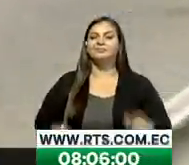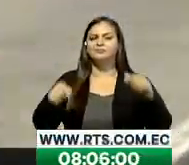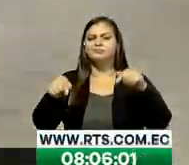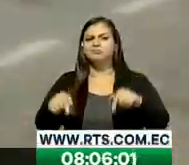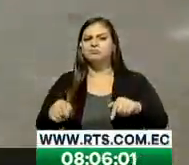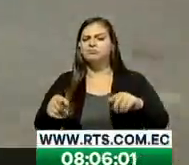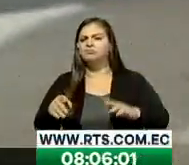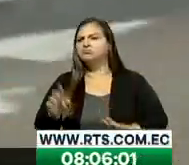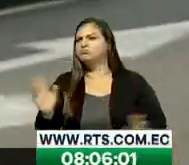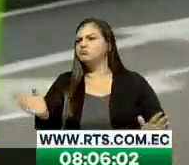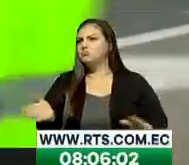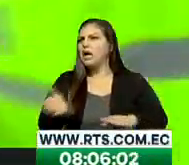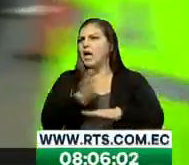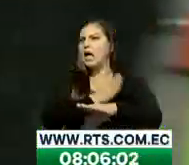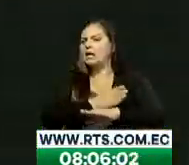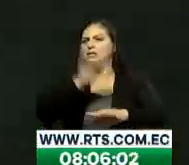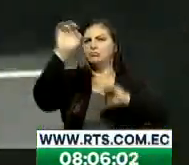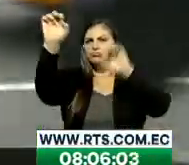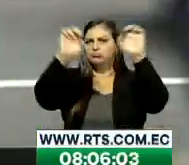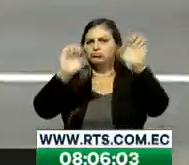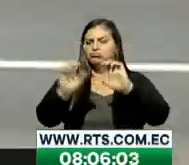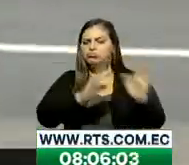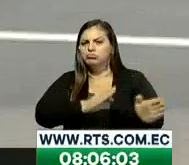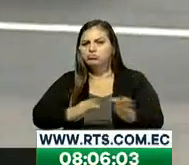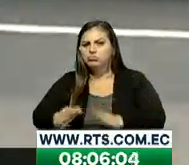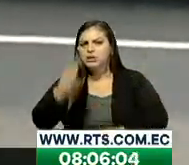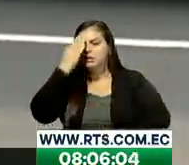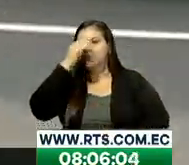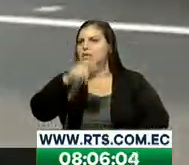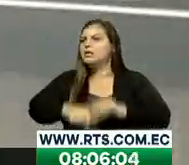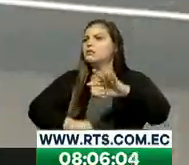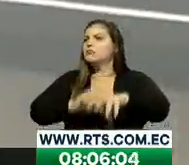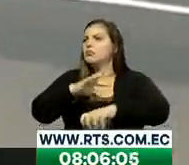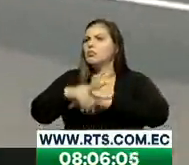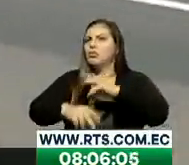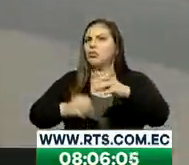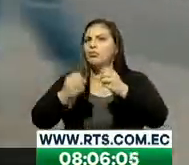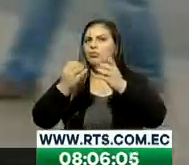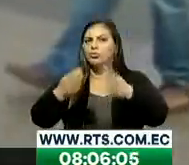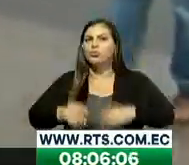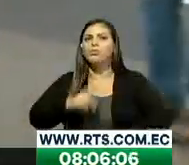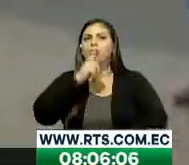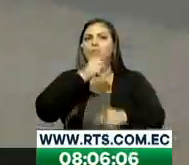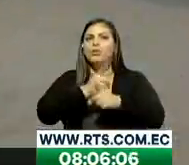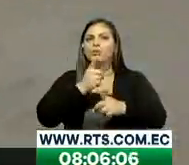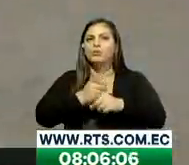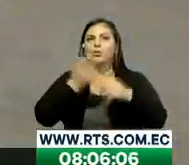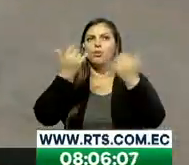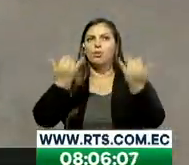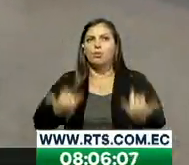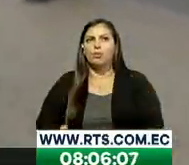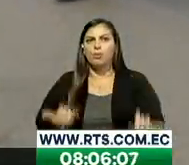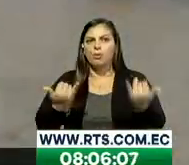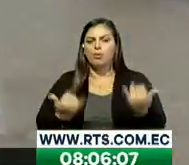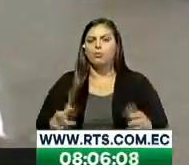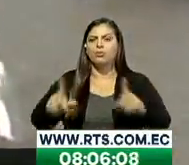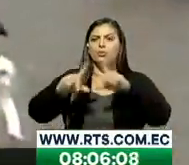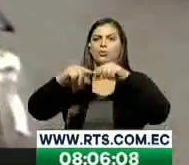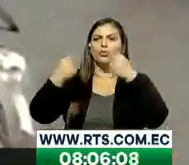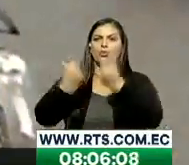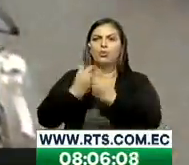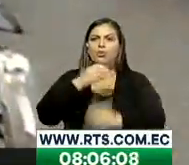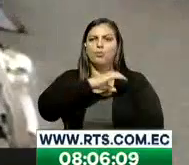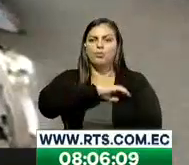la delincuencia y conjuntamente con las unidades que nos acompañan hoy día, la Unidad de Mantenimiento del Orden, la